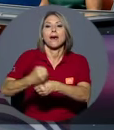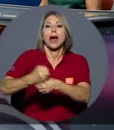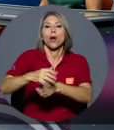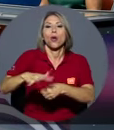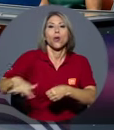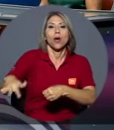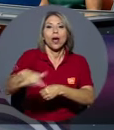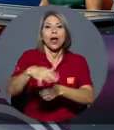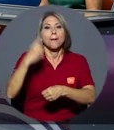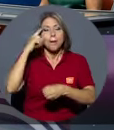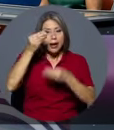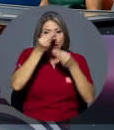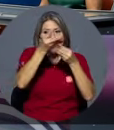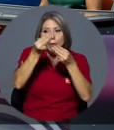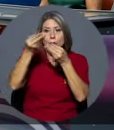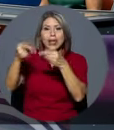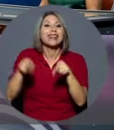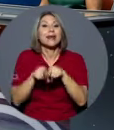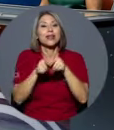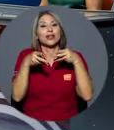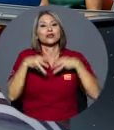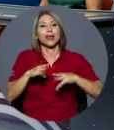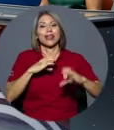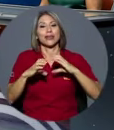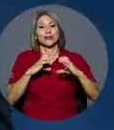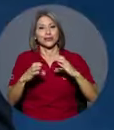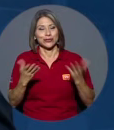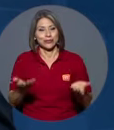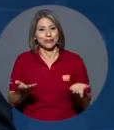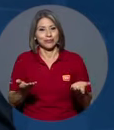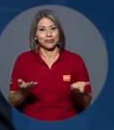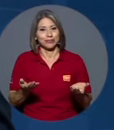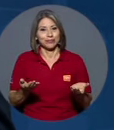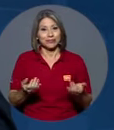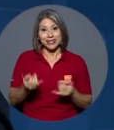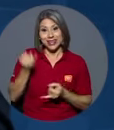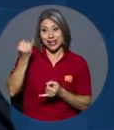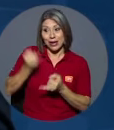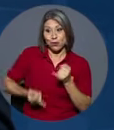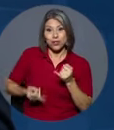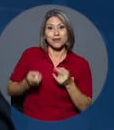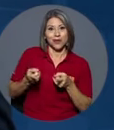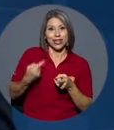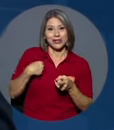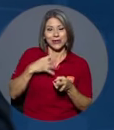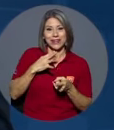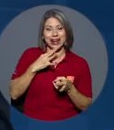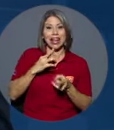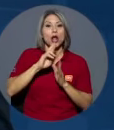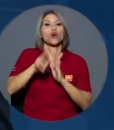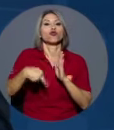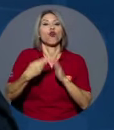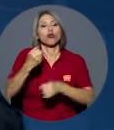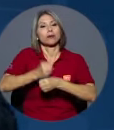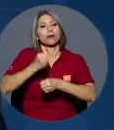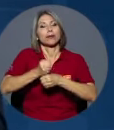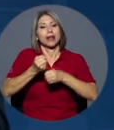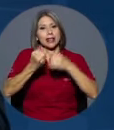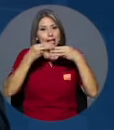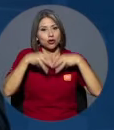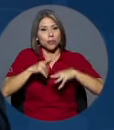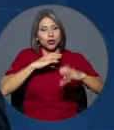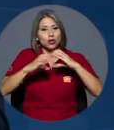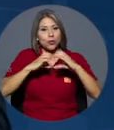hacerle llegar la información, y los medios, que era lo último que tenía anotado ahí, por el papel de los medios y cómo generan opinión y cómo